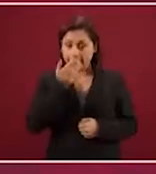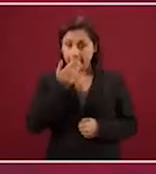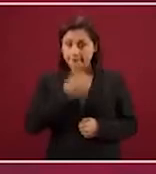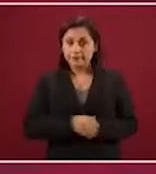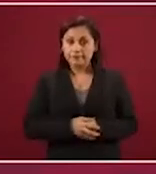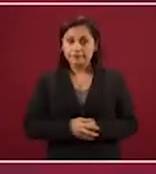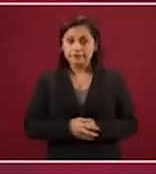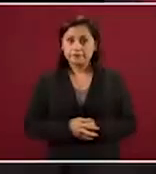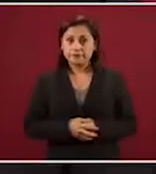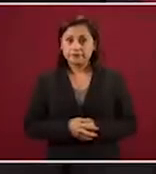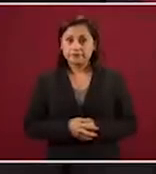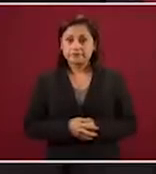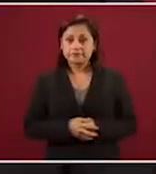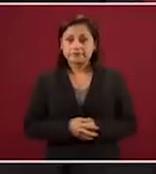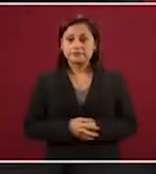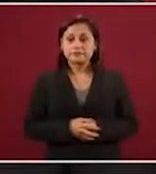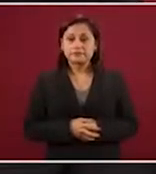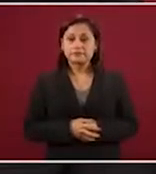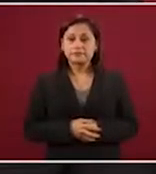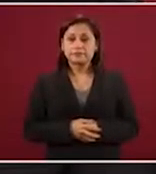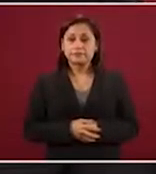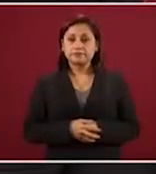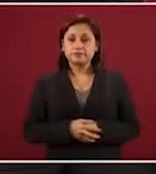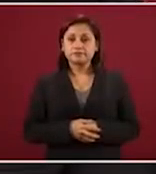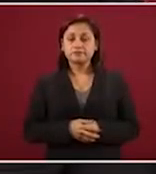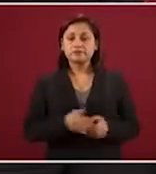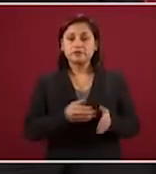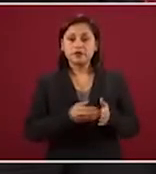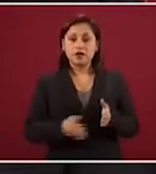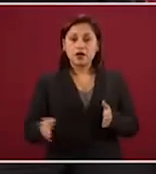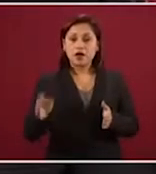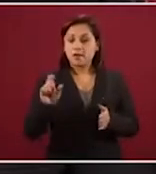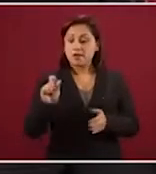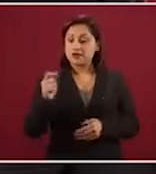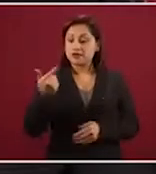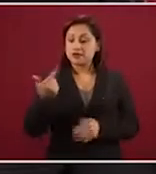que nos encontremos el 27 en la mañana.